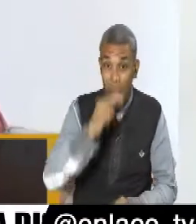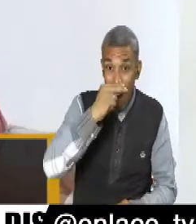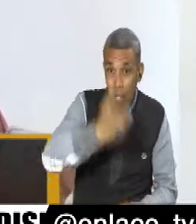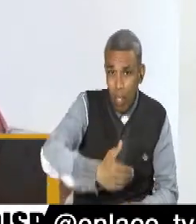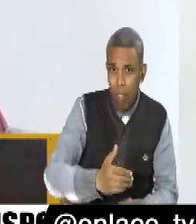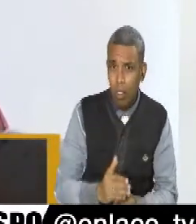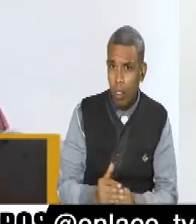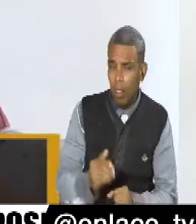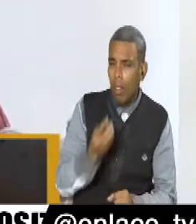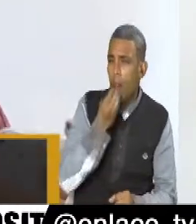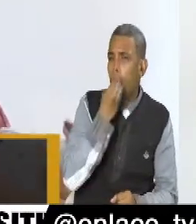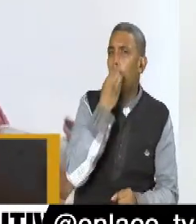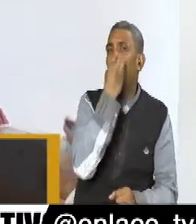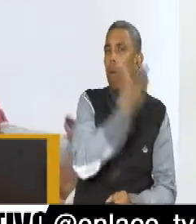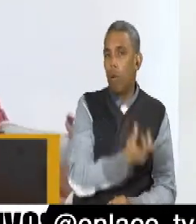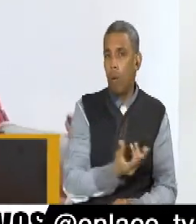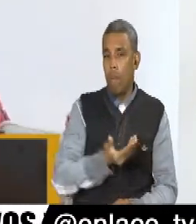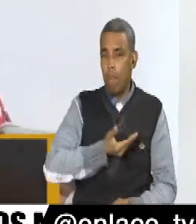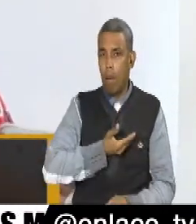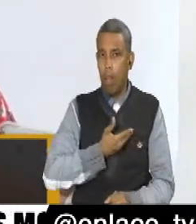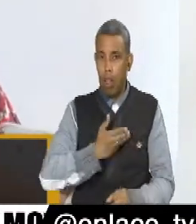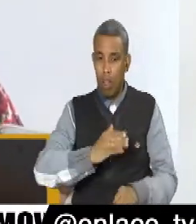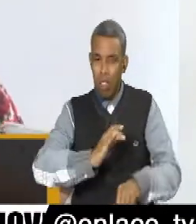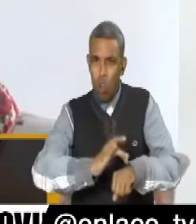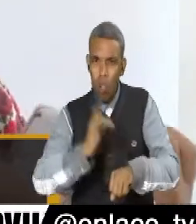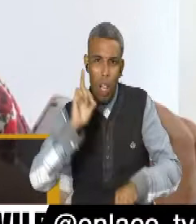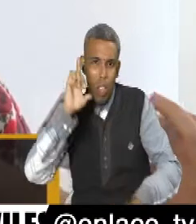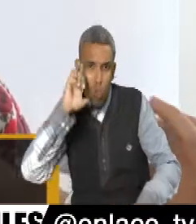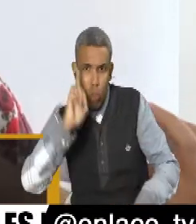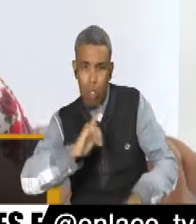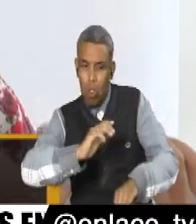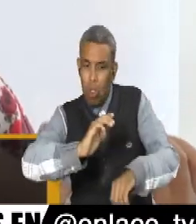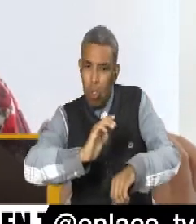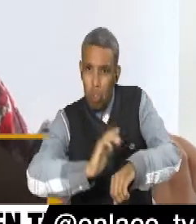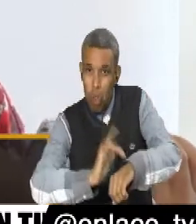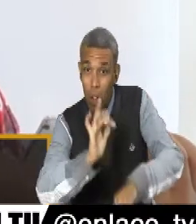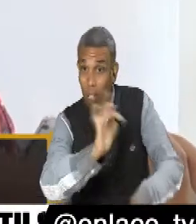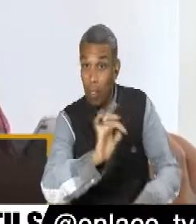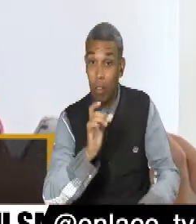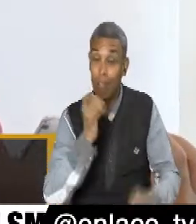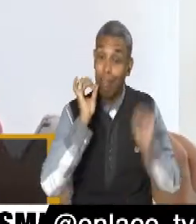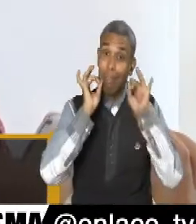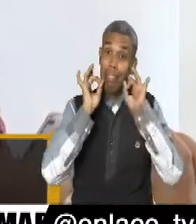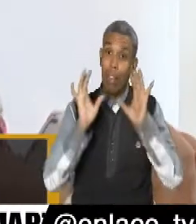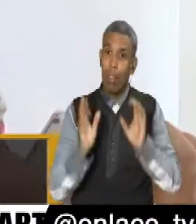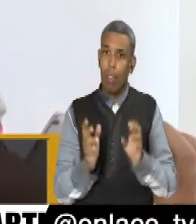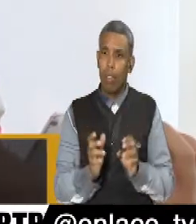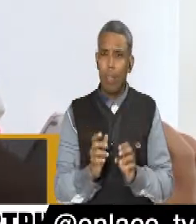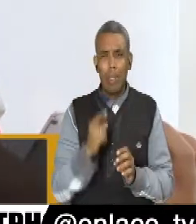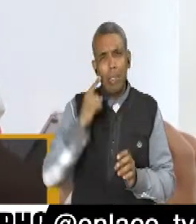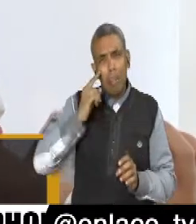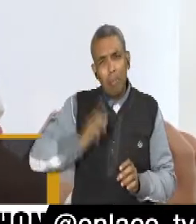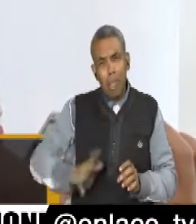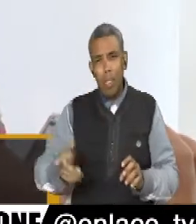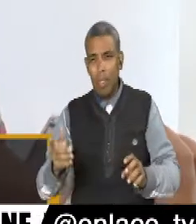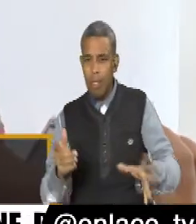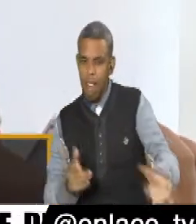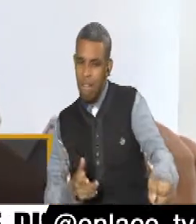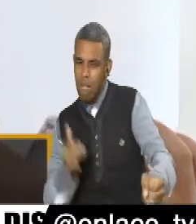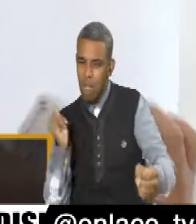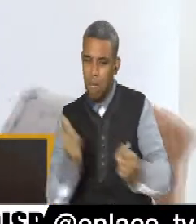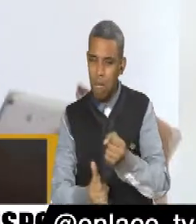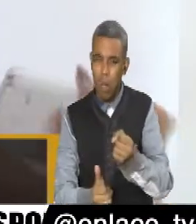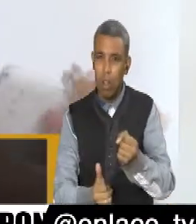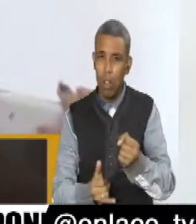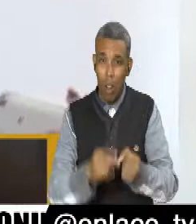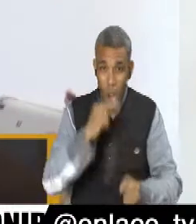tocaba en las partes íntimas y, de acuerdo a lo estipulado, está contagiada con una enfermedad de transmisión sexual.